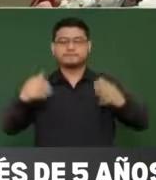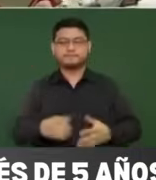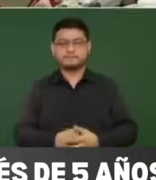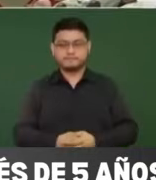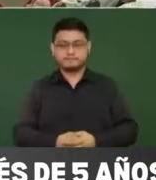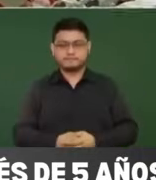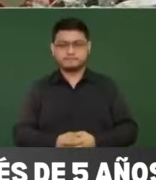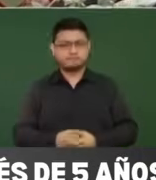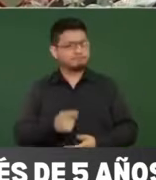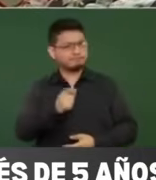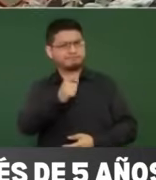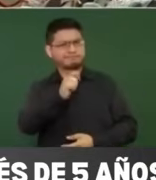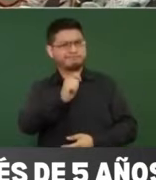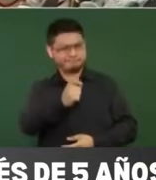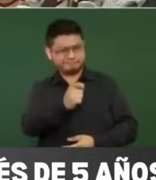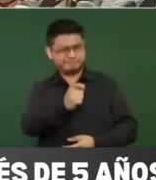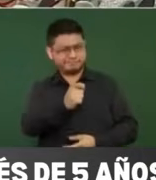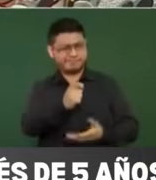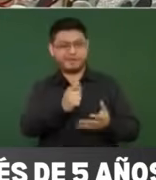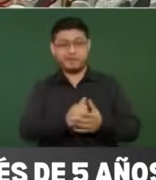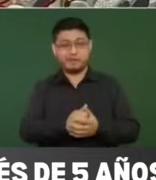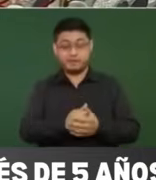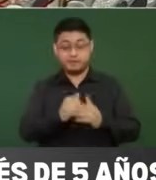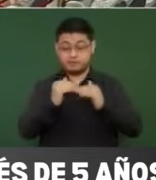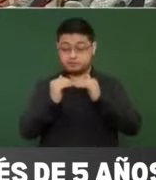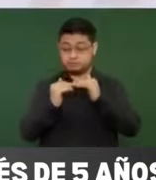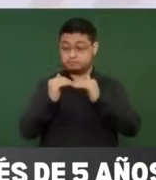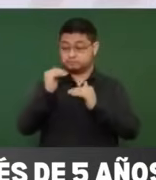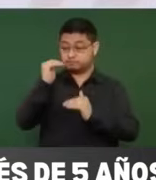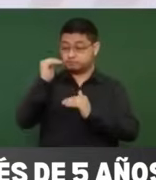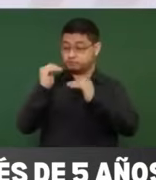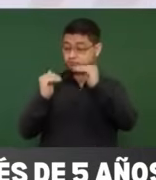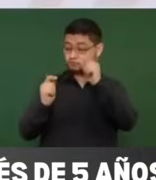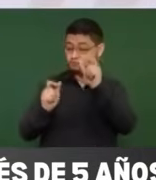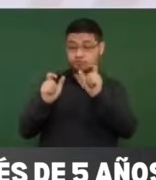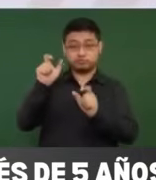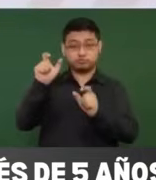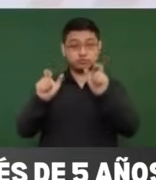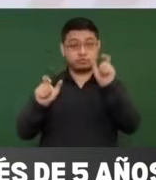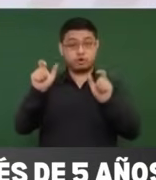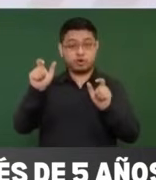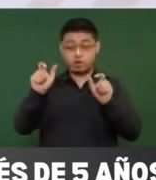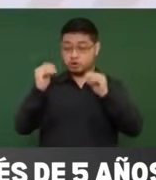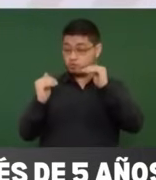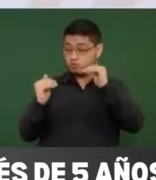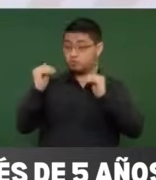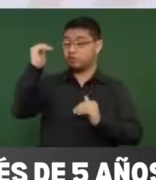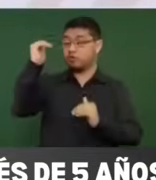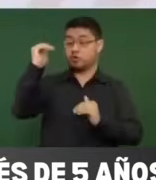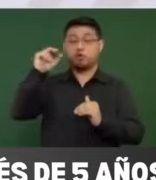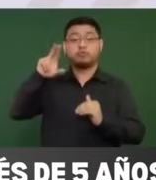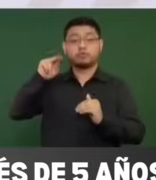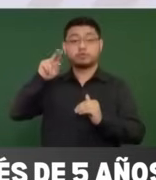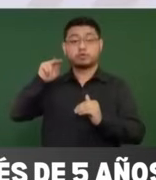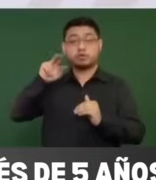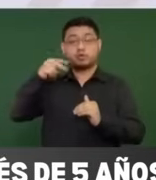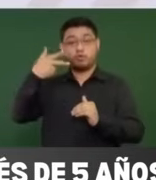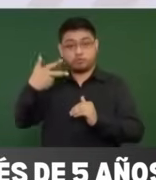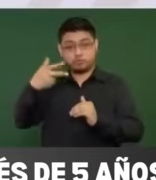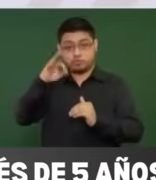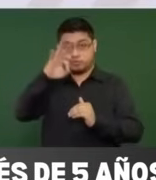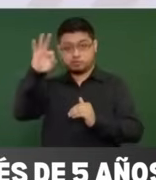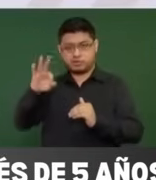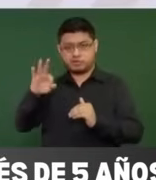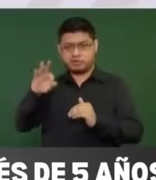un aumento en términos reales del 88%, algo que no se veía en los